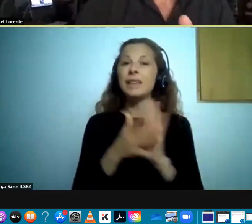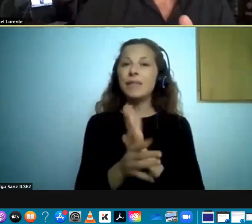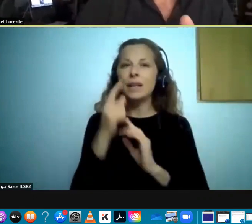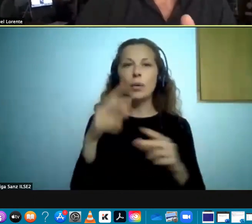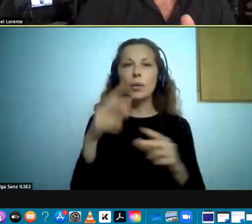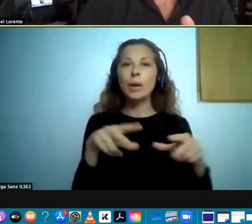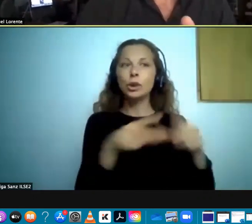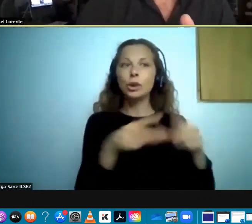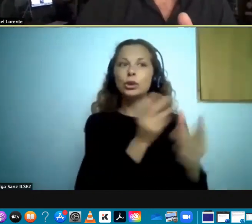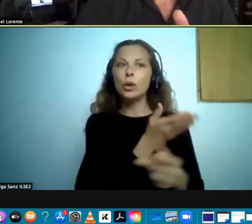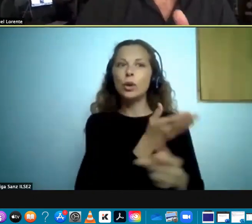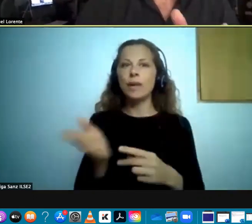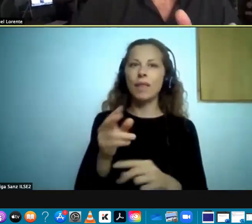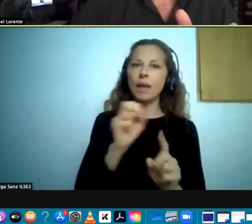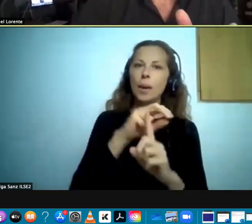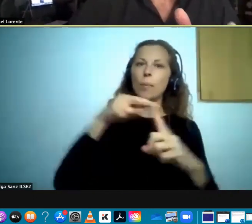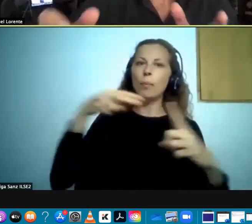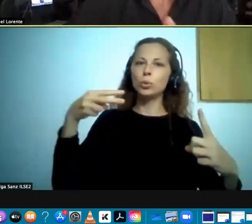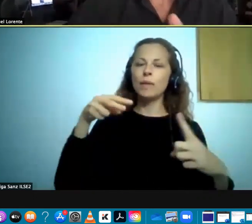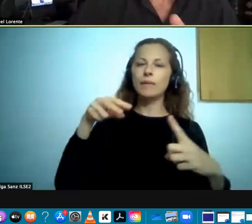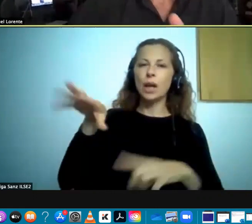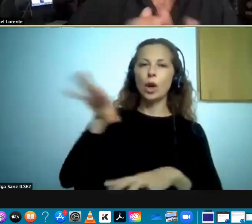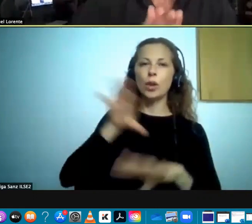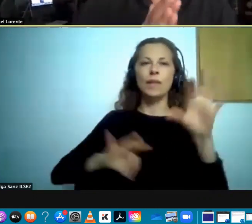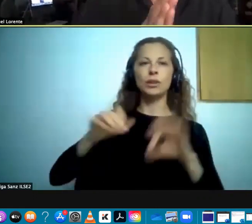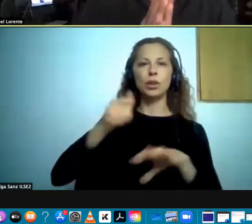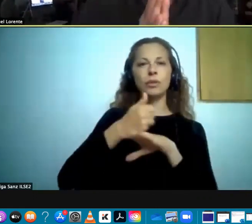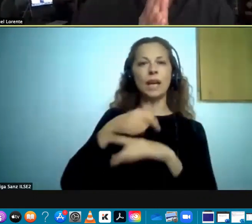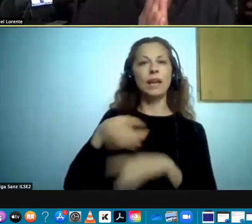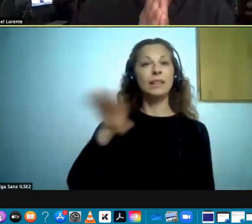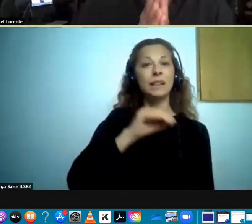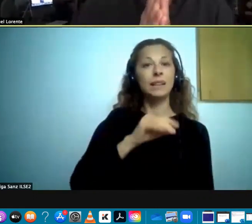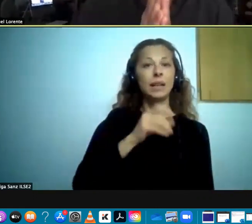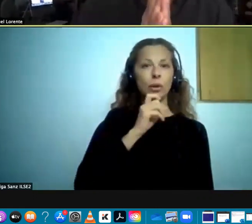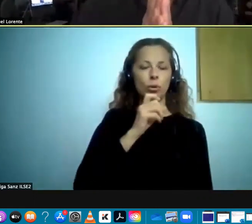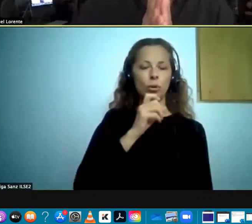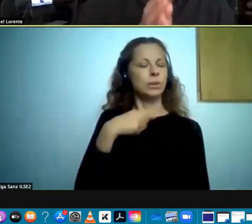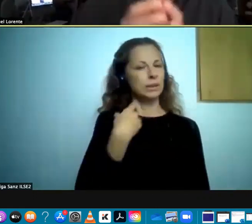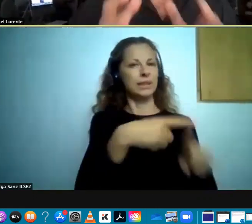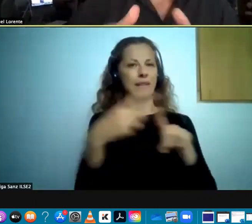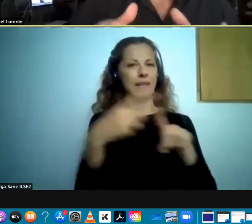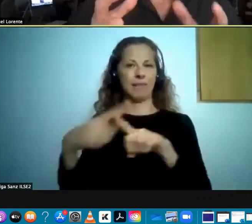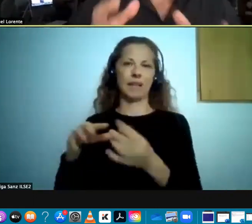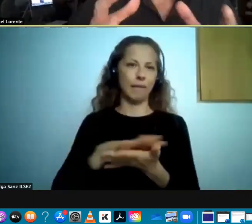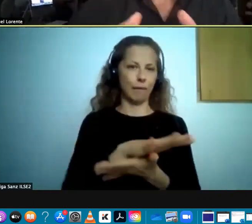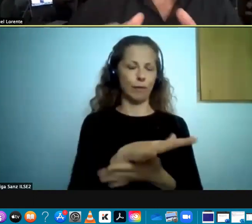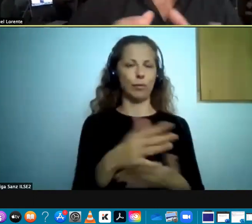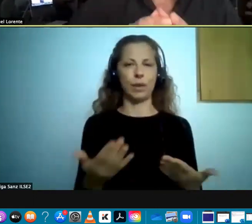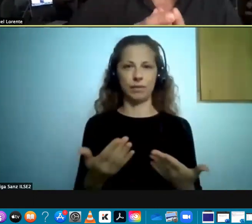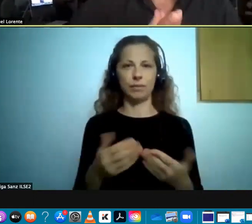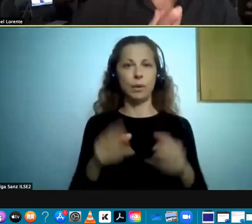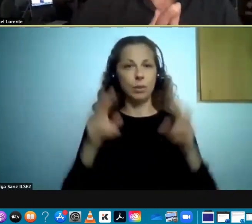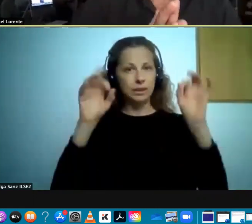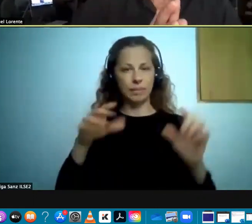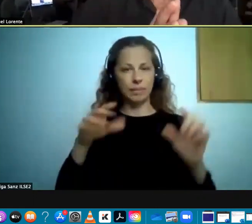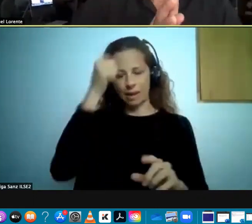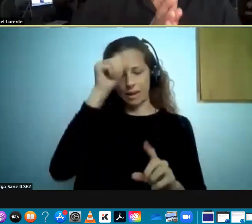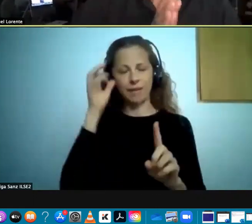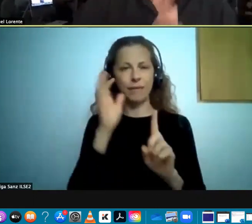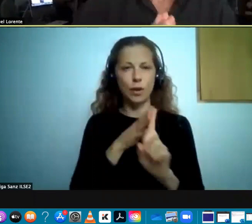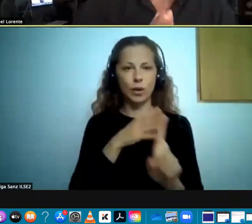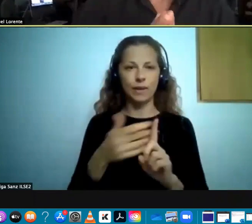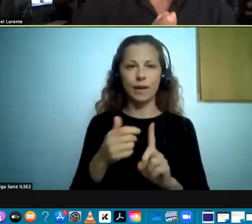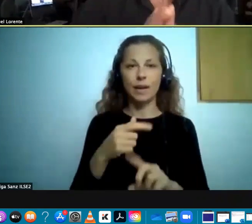sociedad ante la violencia de género, ante la violencia contra las mujeres. El dato más objetivo, más